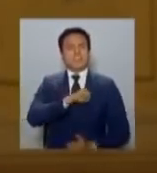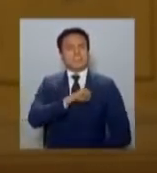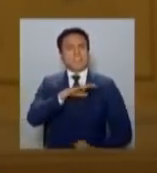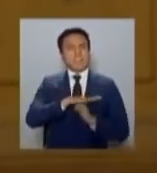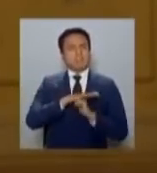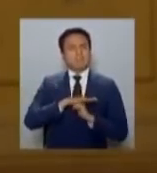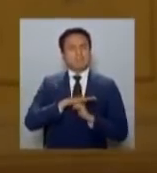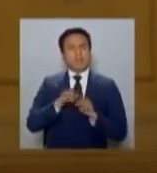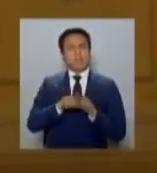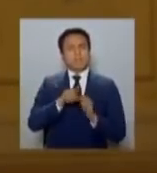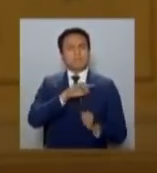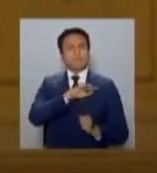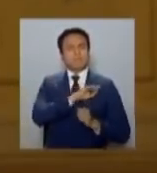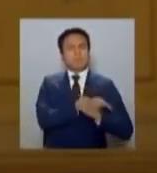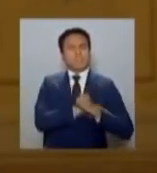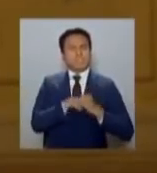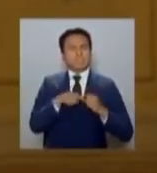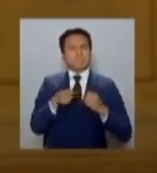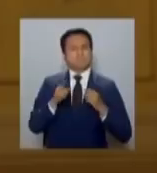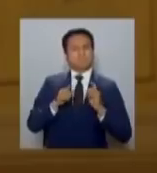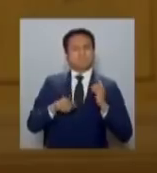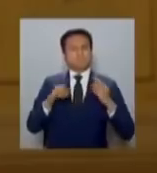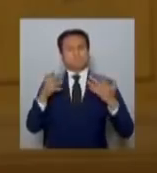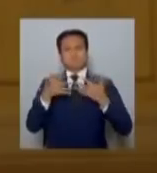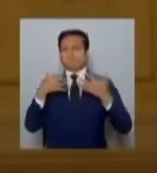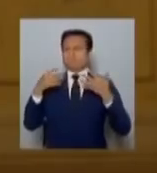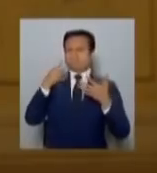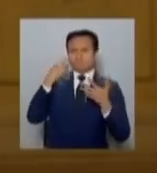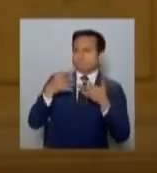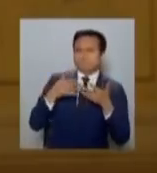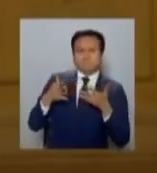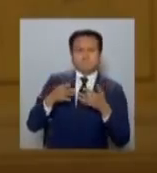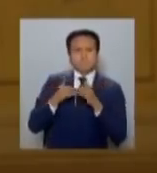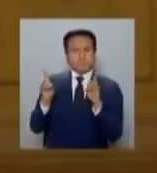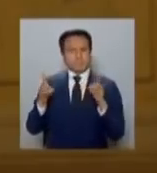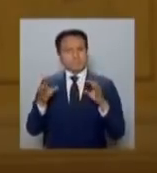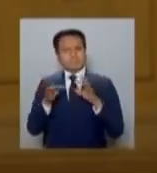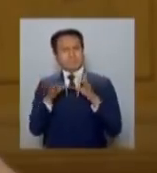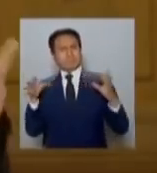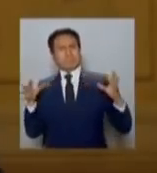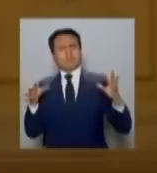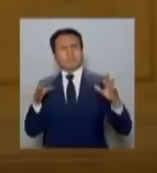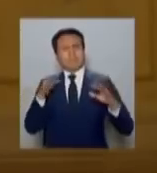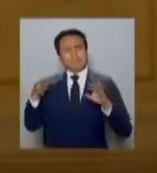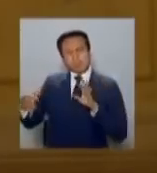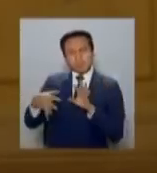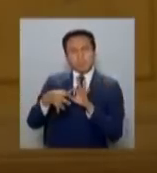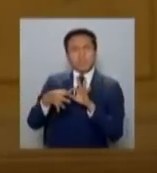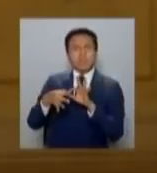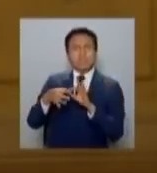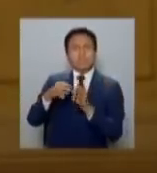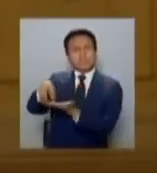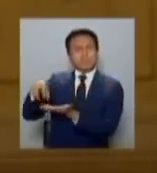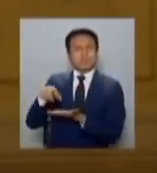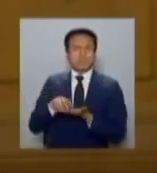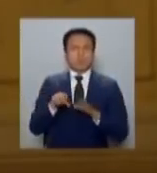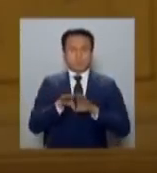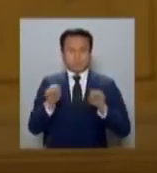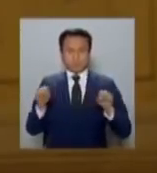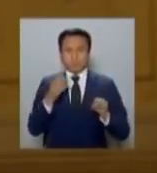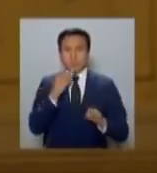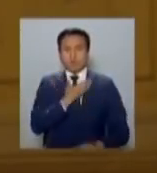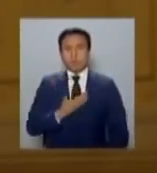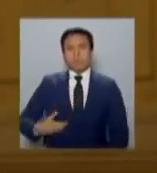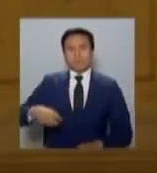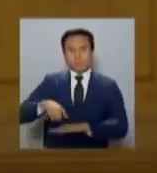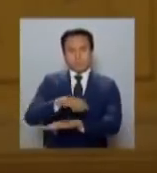elección y luego de eso revisar en su mesa qué opción van a tomar frente al Ejecutivo. Lo otro